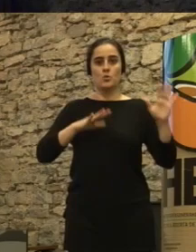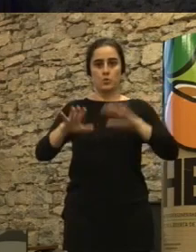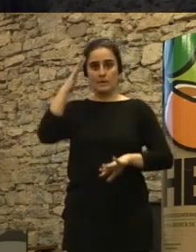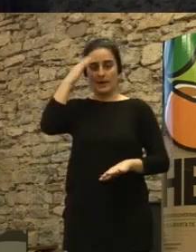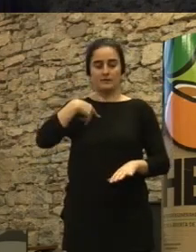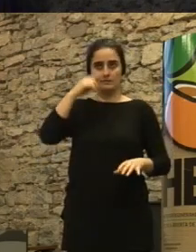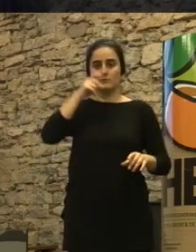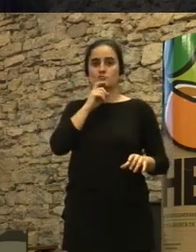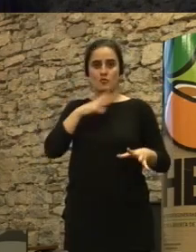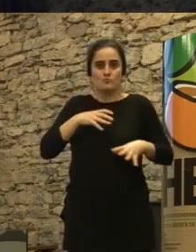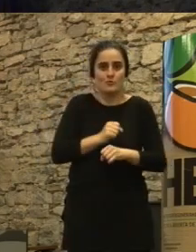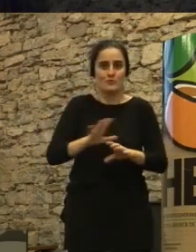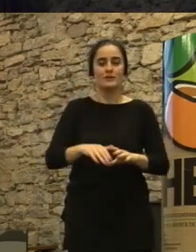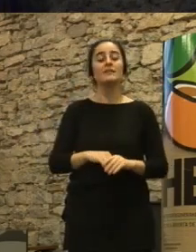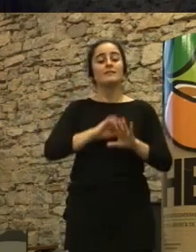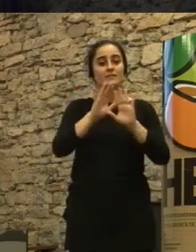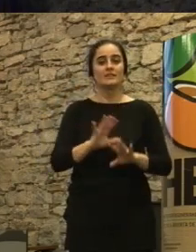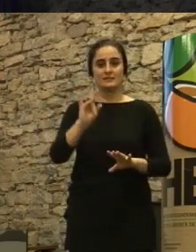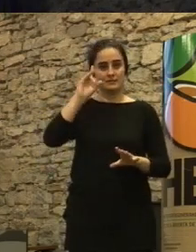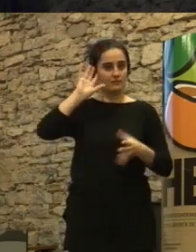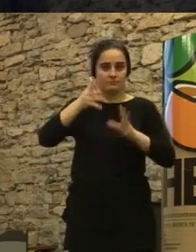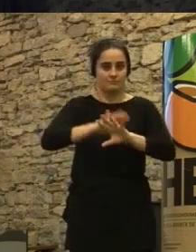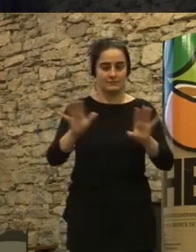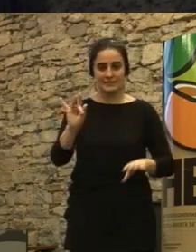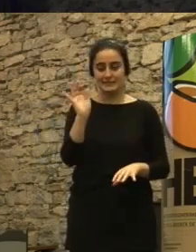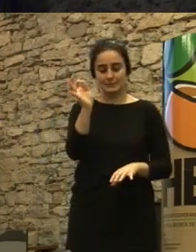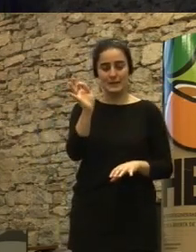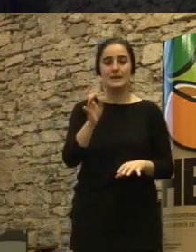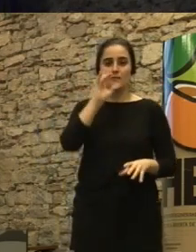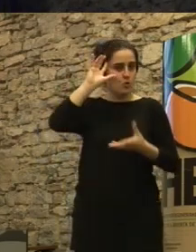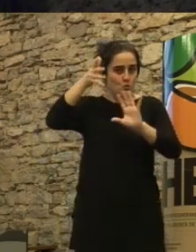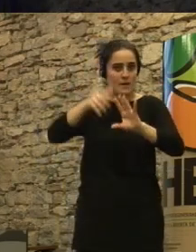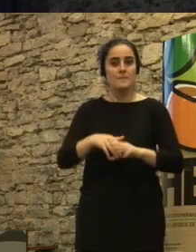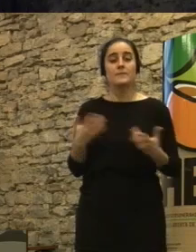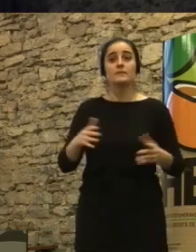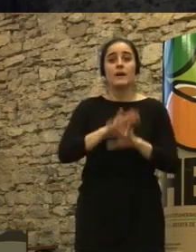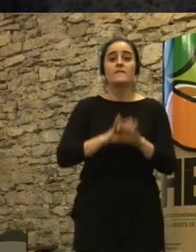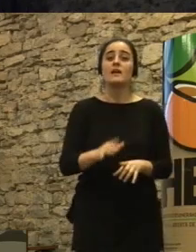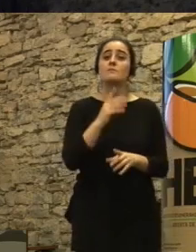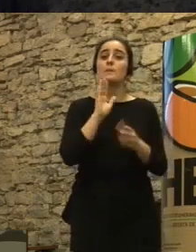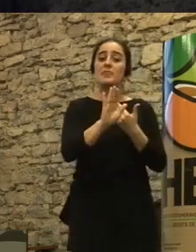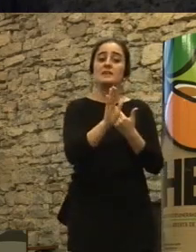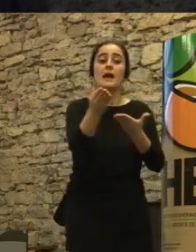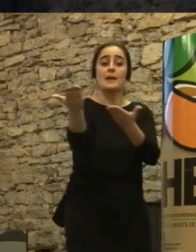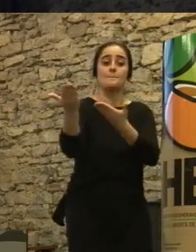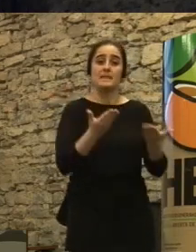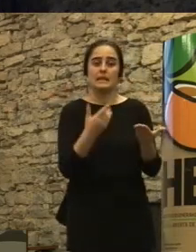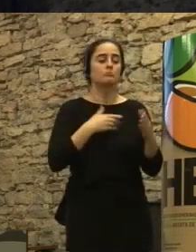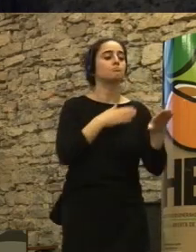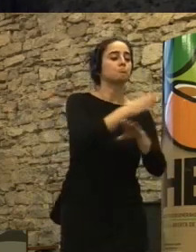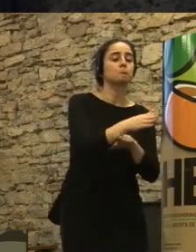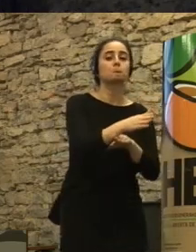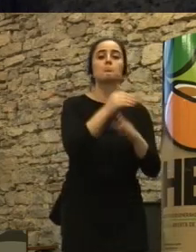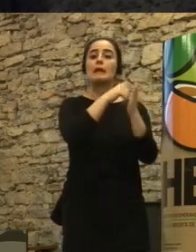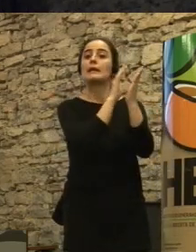yo. La verdad. Pasada de rosca. Entonces, sí, una locura. Entonces la vecina te invita y tú vas para allá, pones el